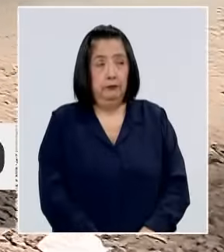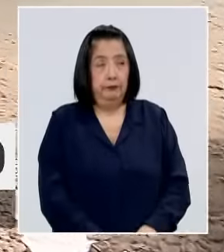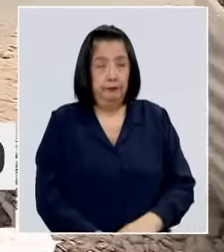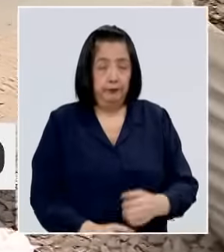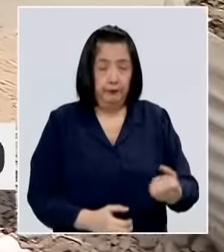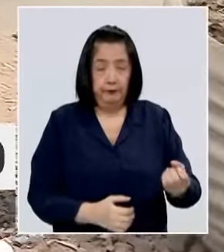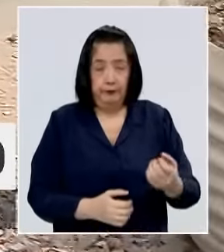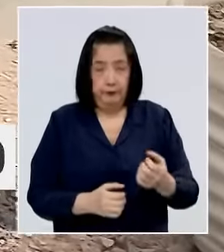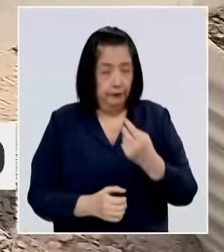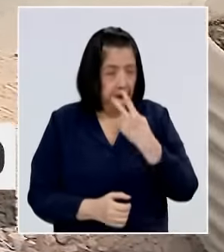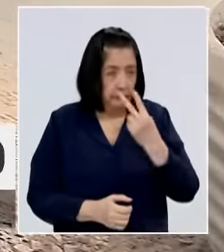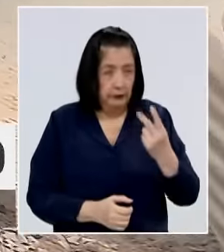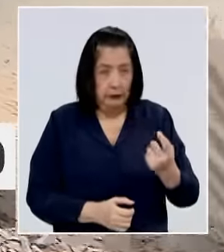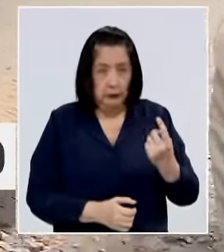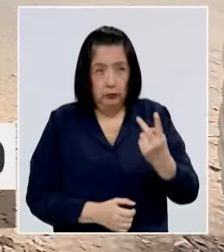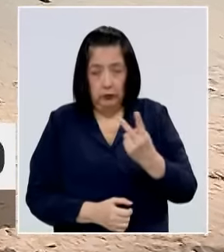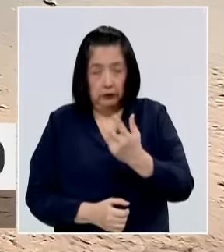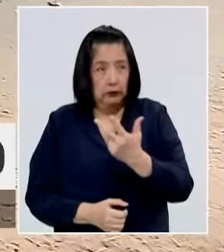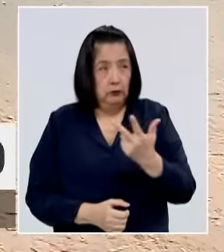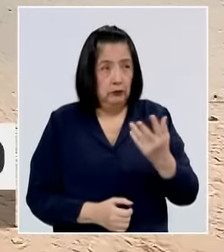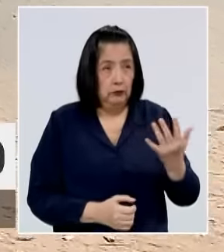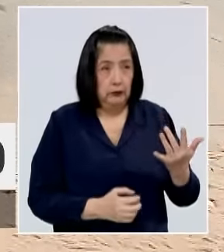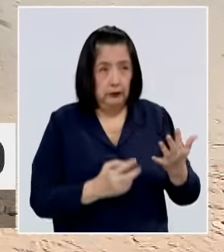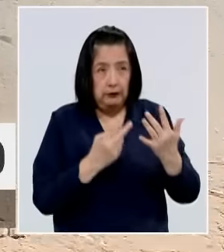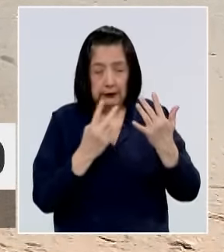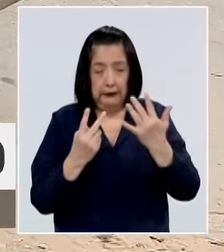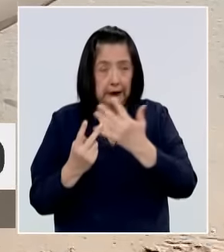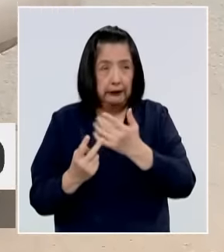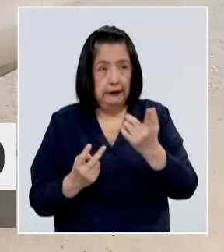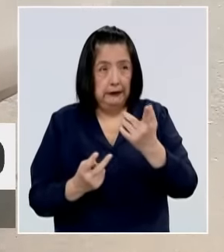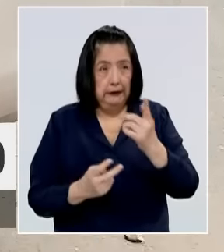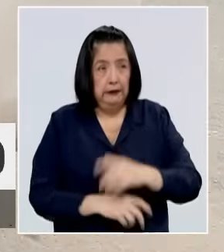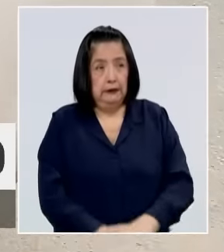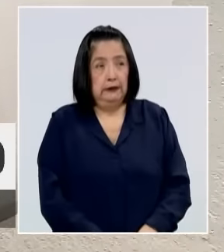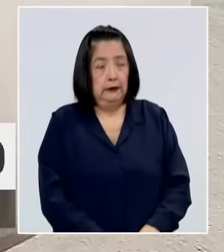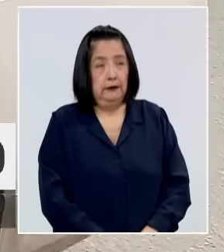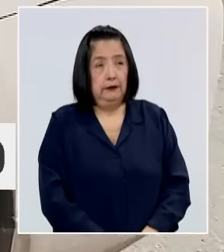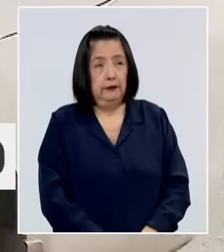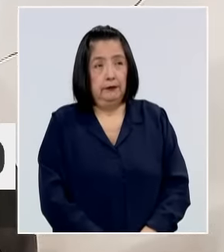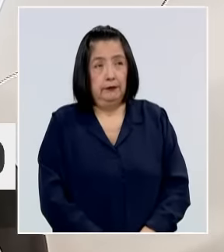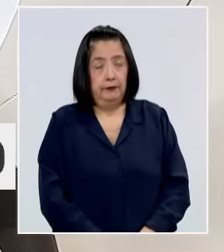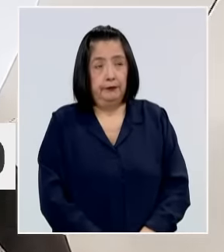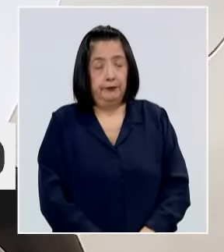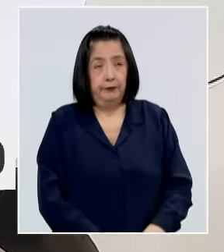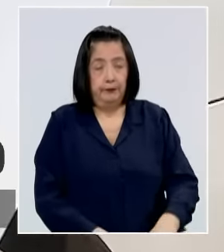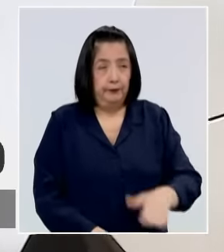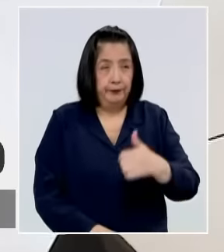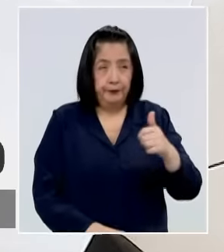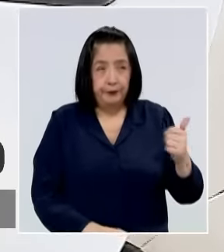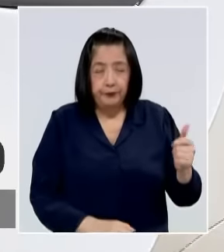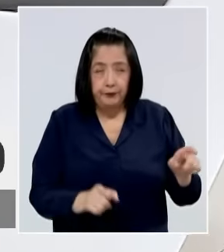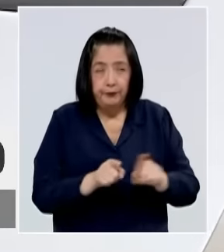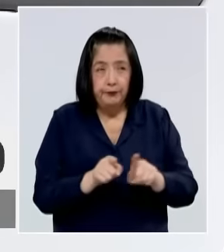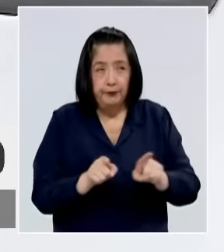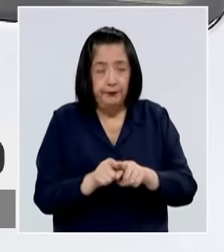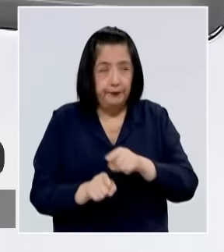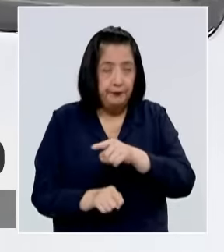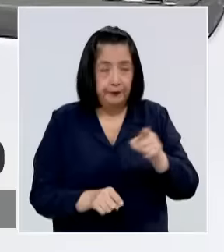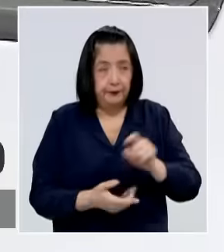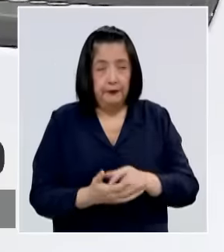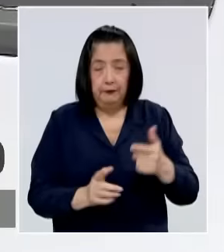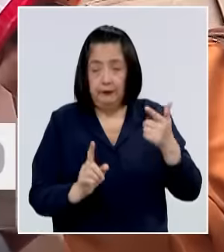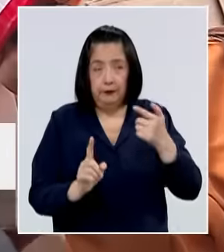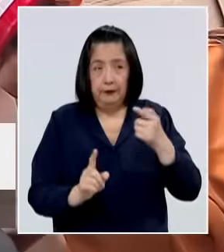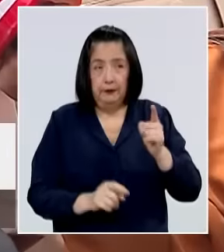ustedes 2s 3 cu 5 6 7 la parte inferior incluso no hacia el otro lado incluso hay otras más otros